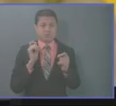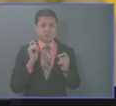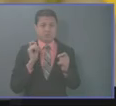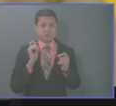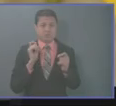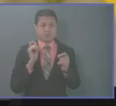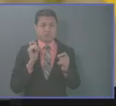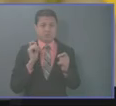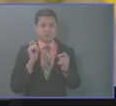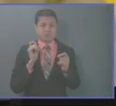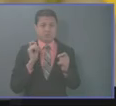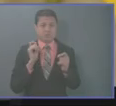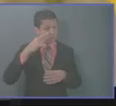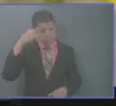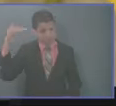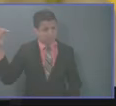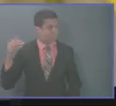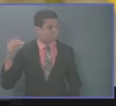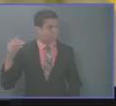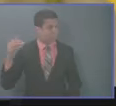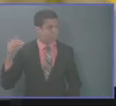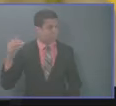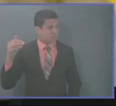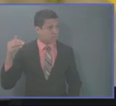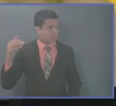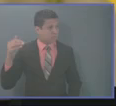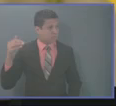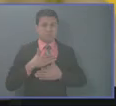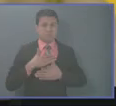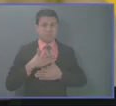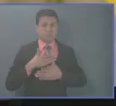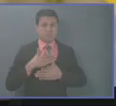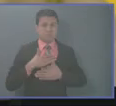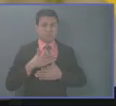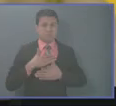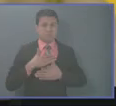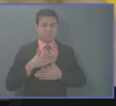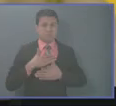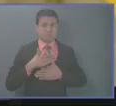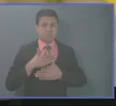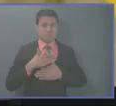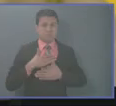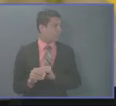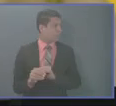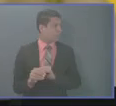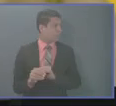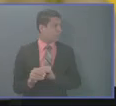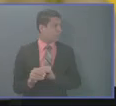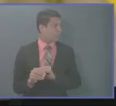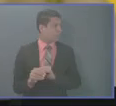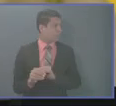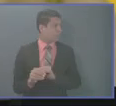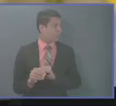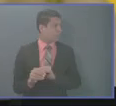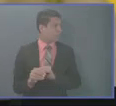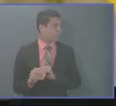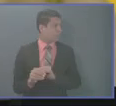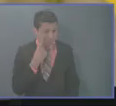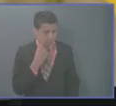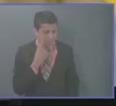como grupo parlamentario. Esta disposición en la ley tiende a